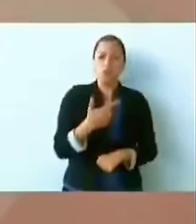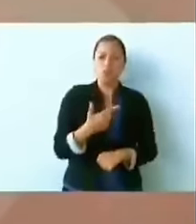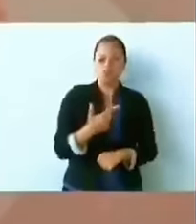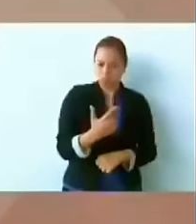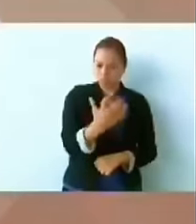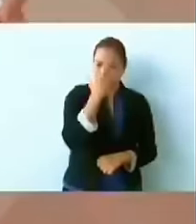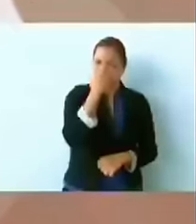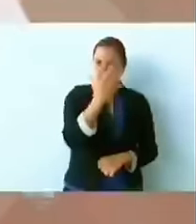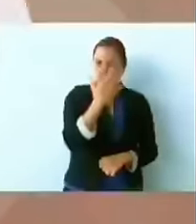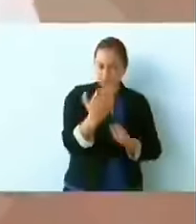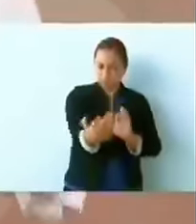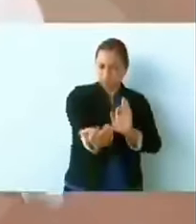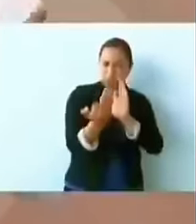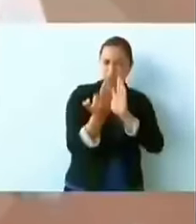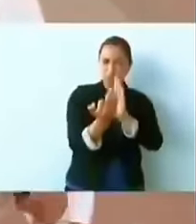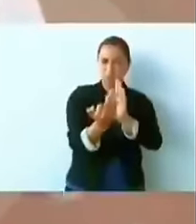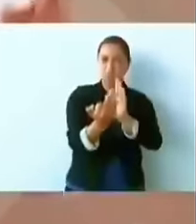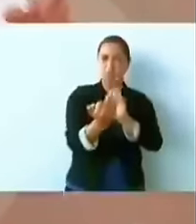no dejó pasar